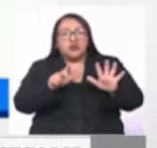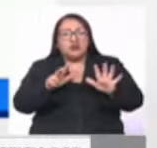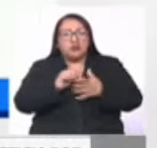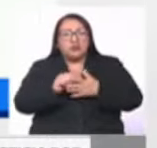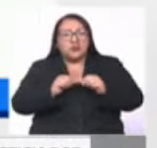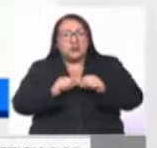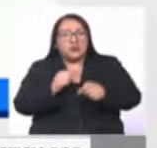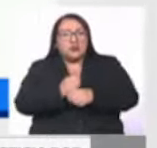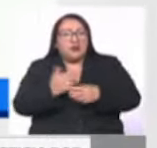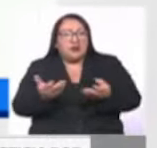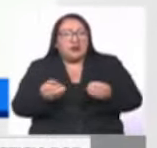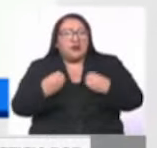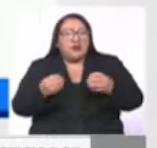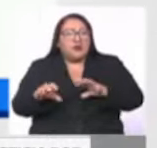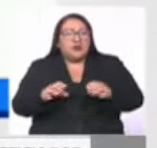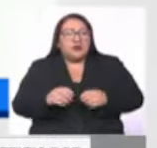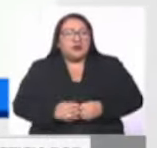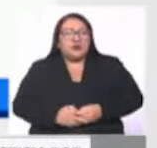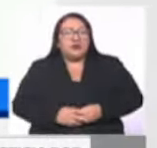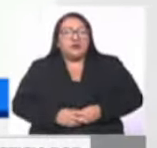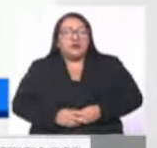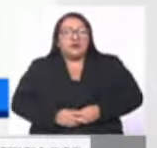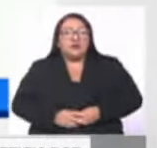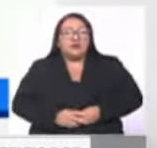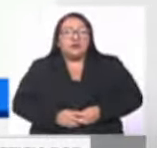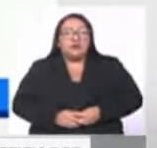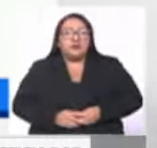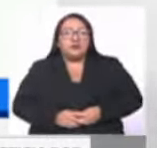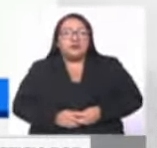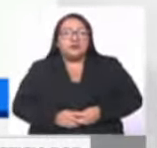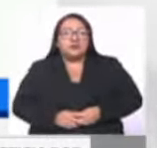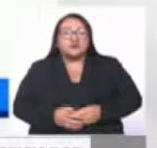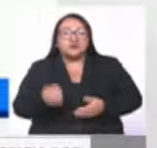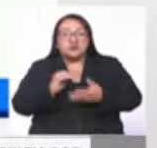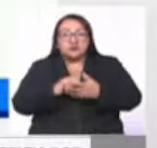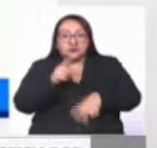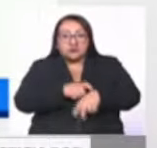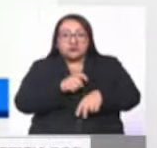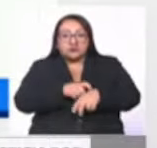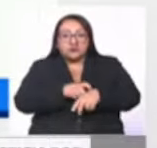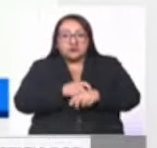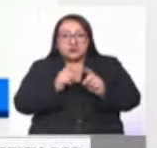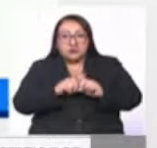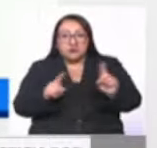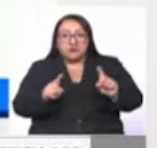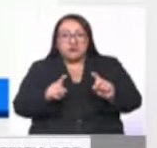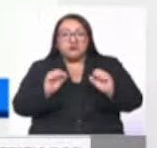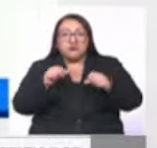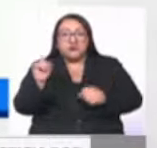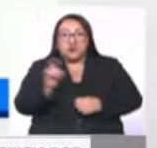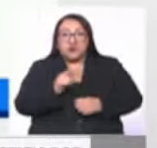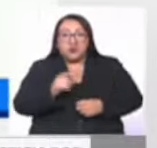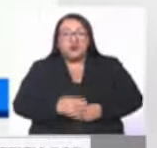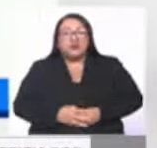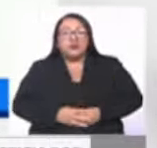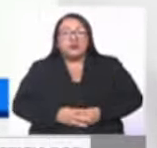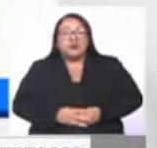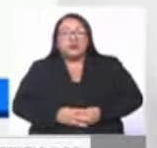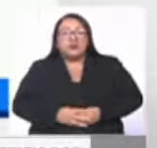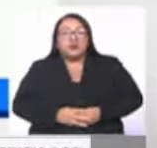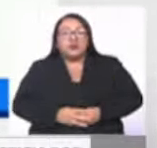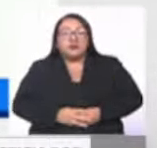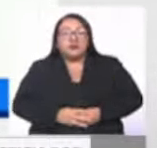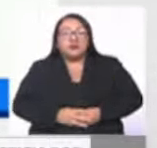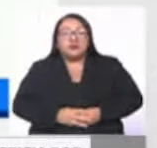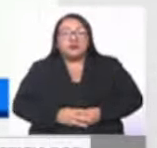en forma incondicionada un tiempo pero sí urgente Qué